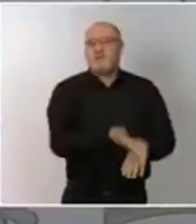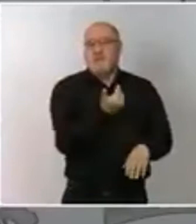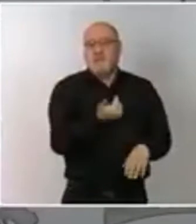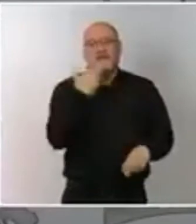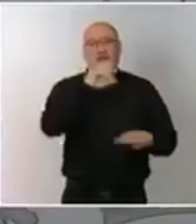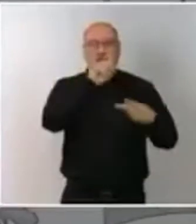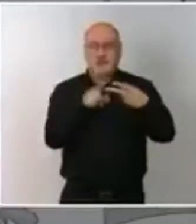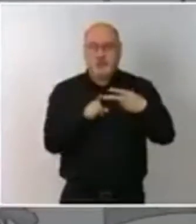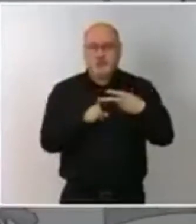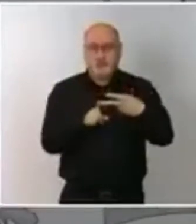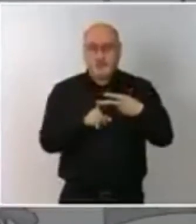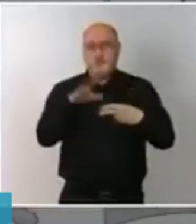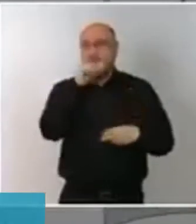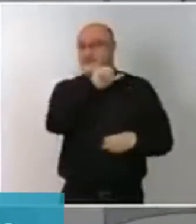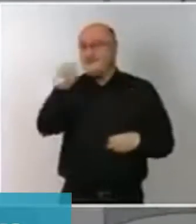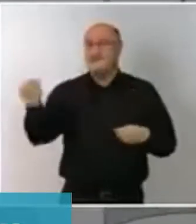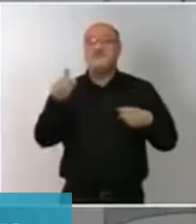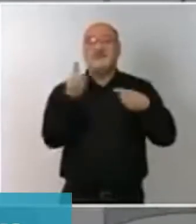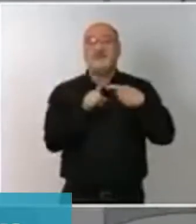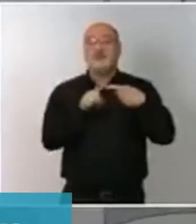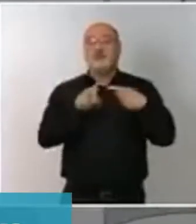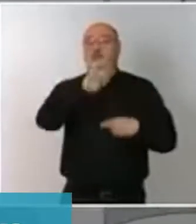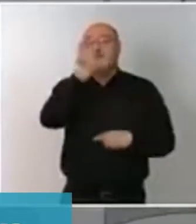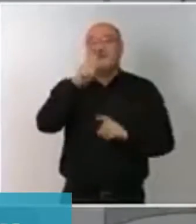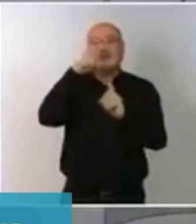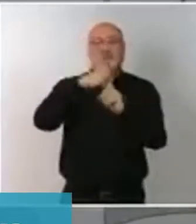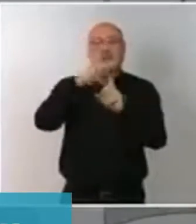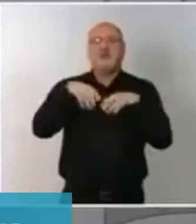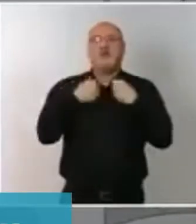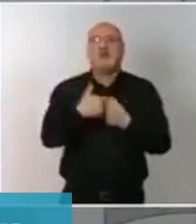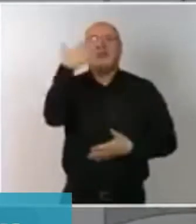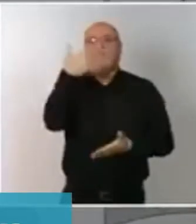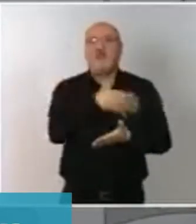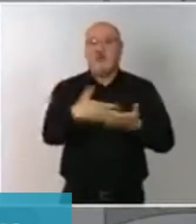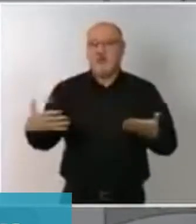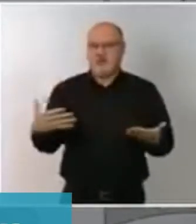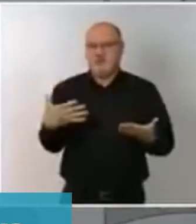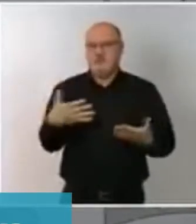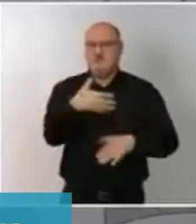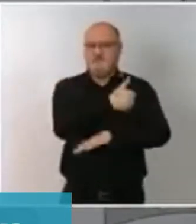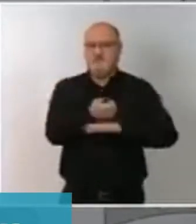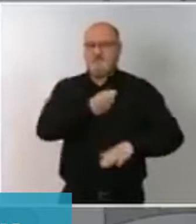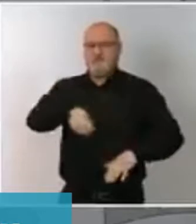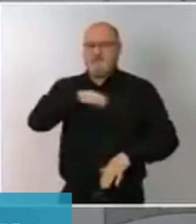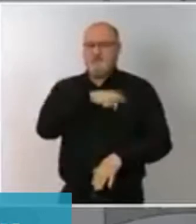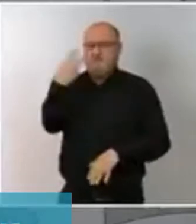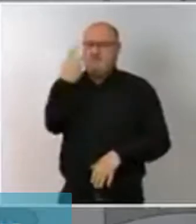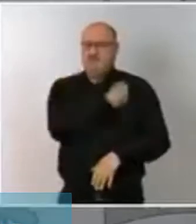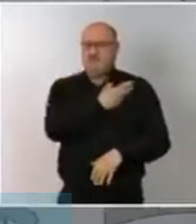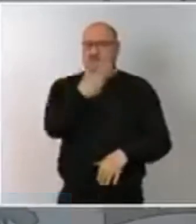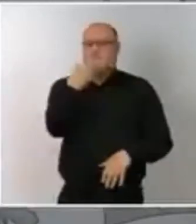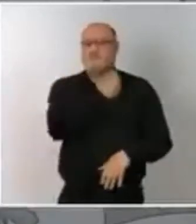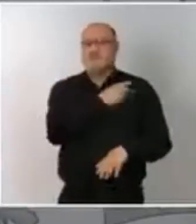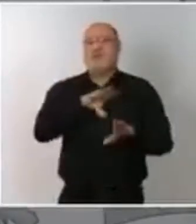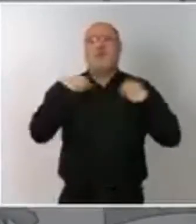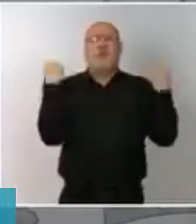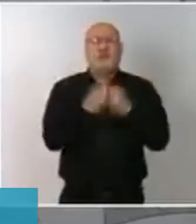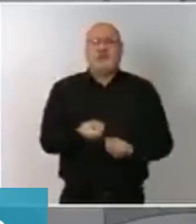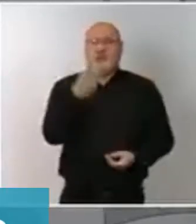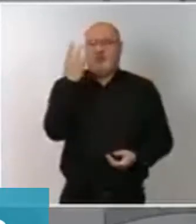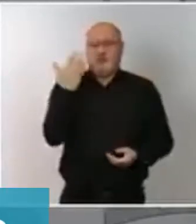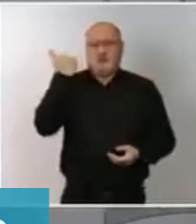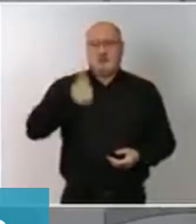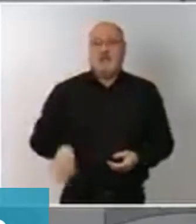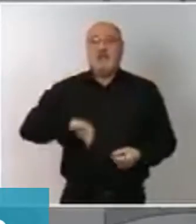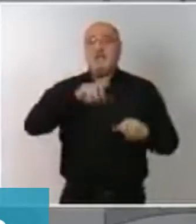En la semana del 3 de mayo serán 5 millones de compatriotas las personas que estén vacunadas con pauta completa. En la primera semana